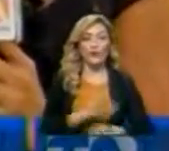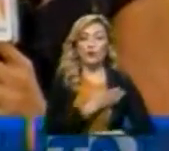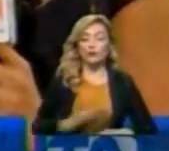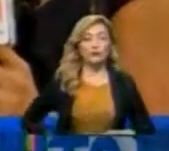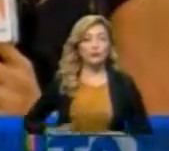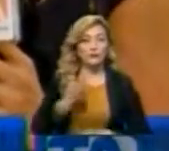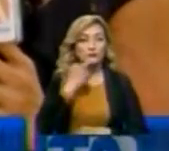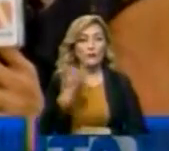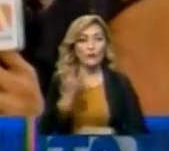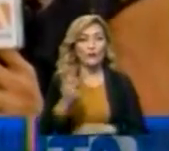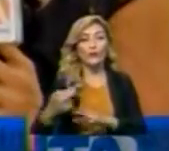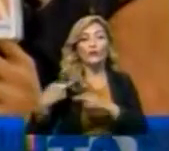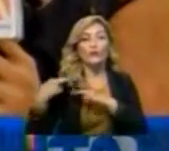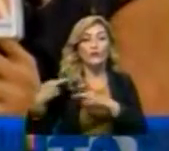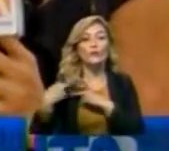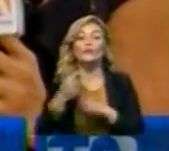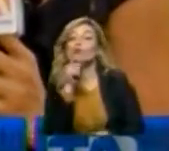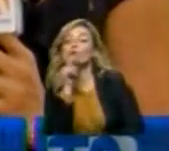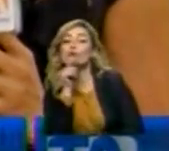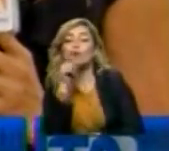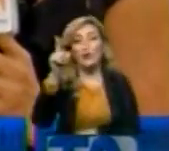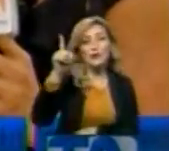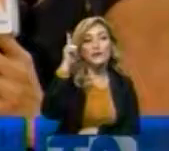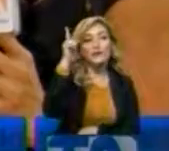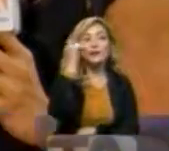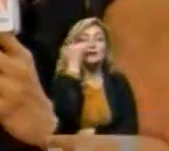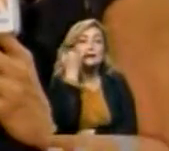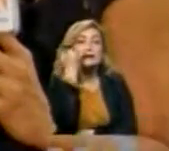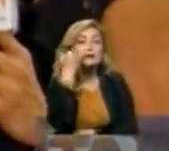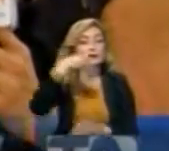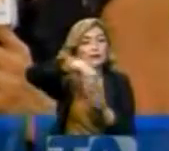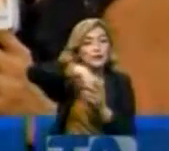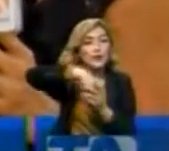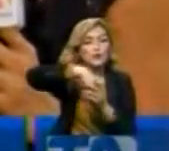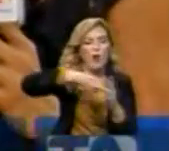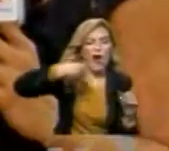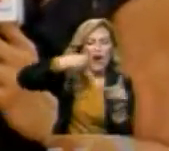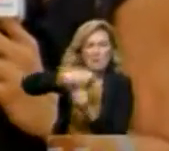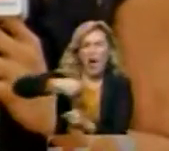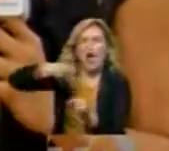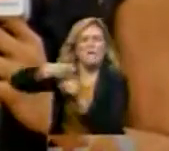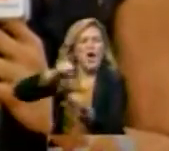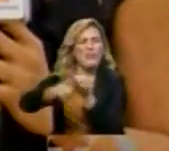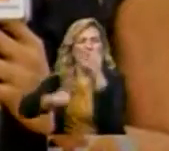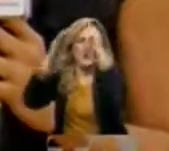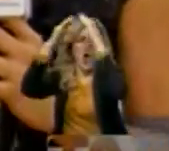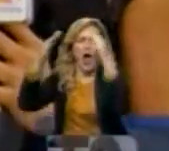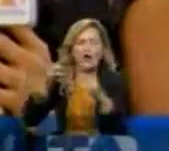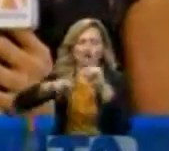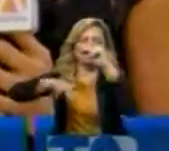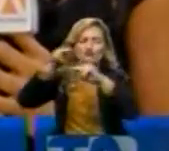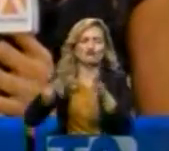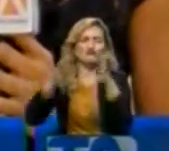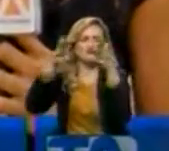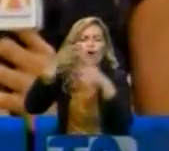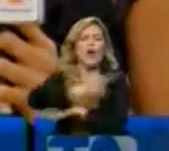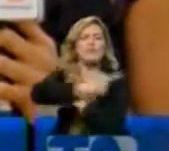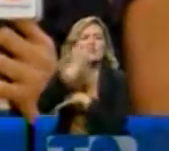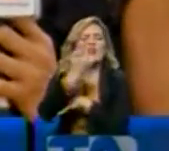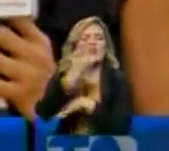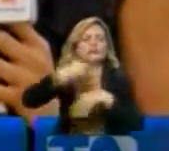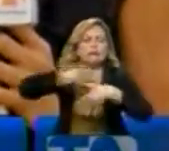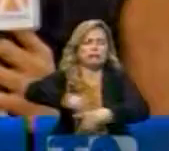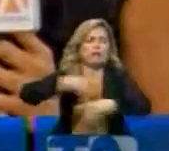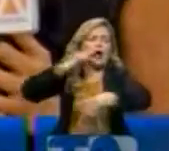una corresponsabilidad por parte de los líderes indígenas dentro de los actos vandálicos que se protagonizaron en esos 11 días de